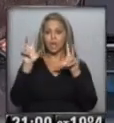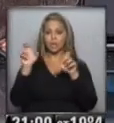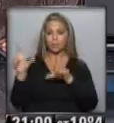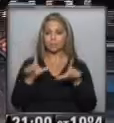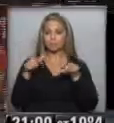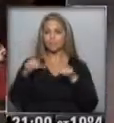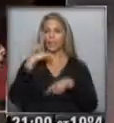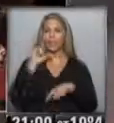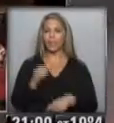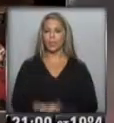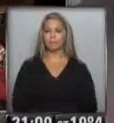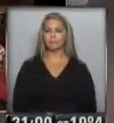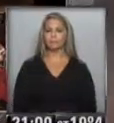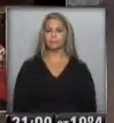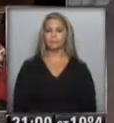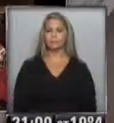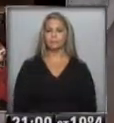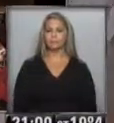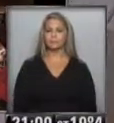día. Aquí están.